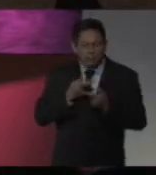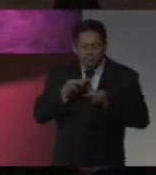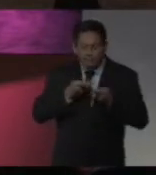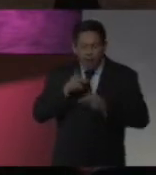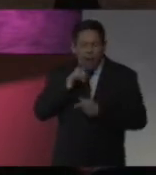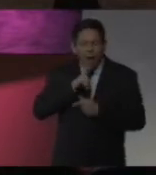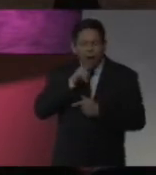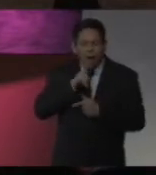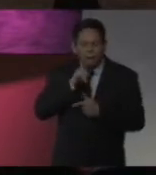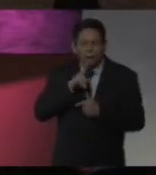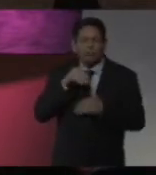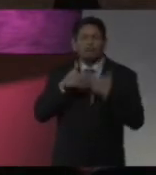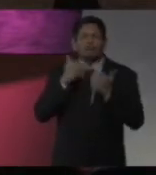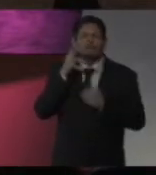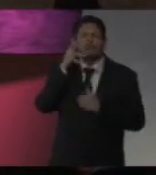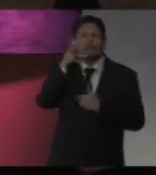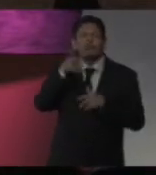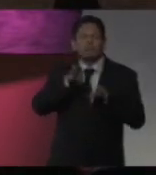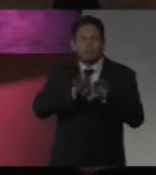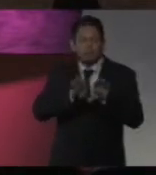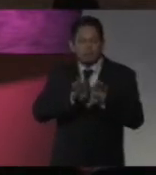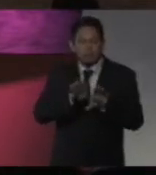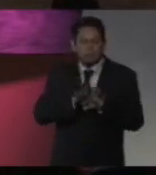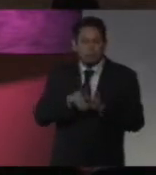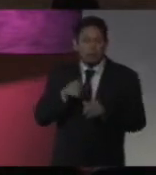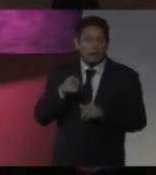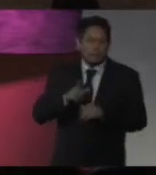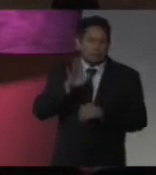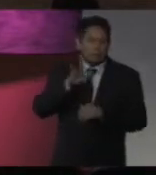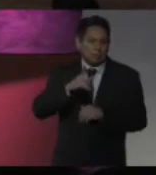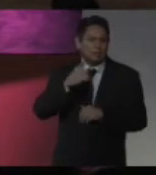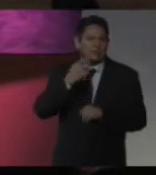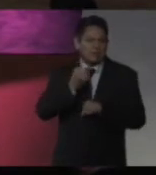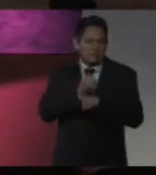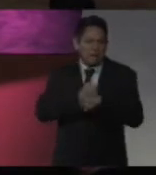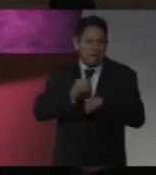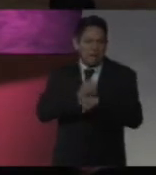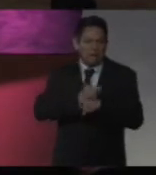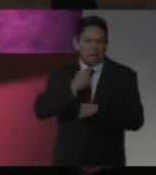Es una mancha roja que se escribe con sangre